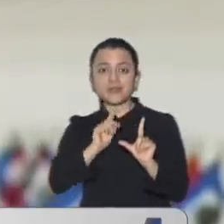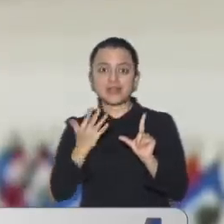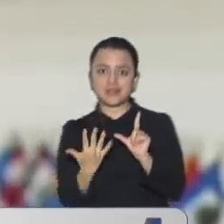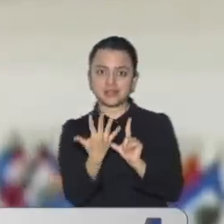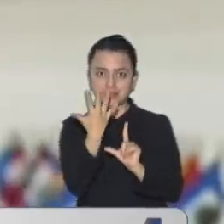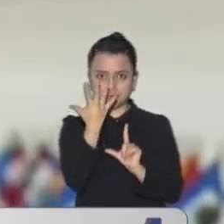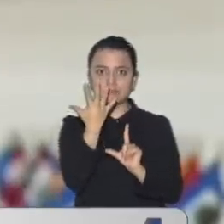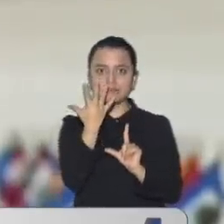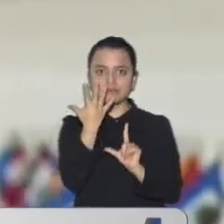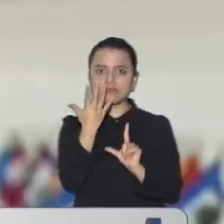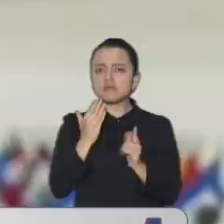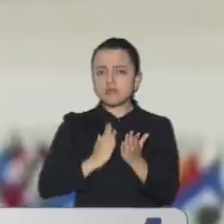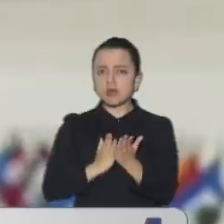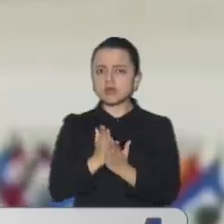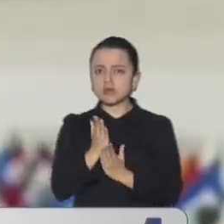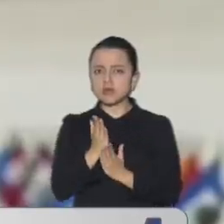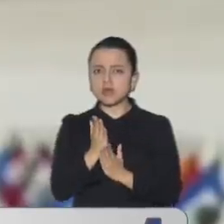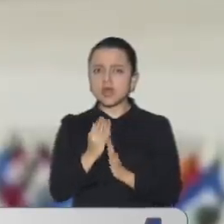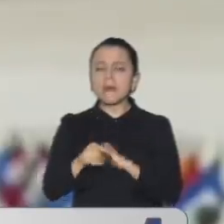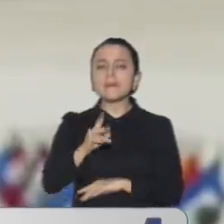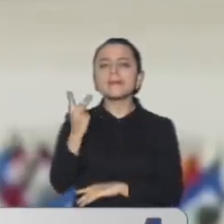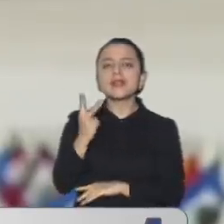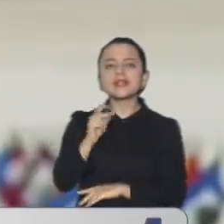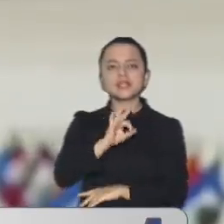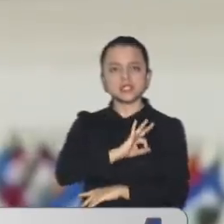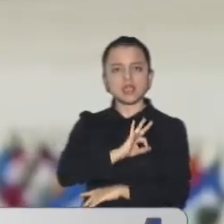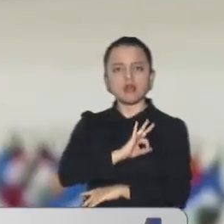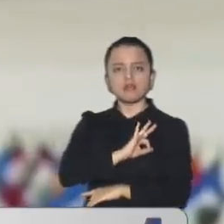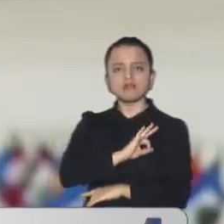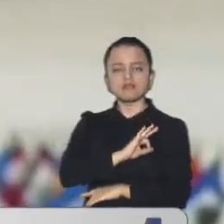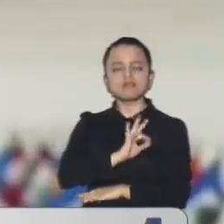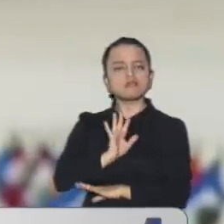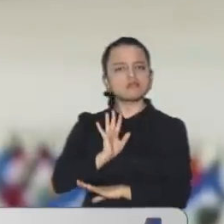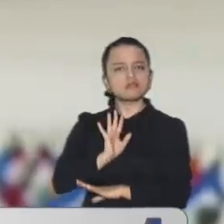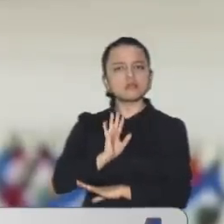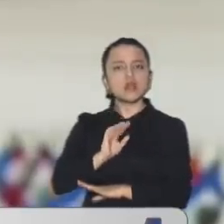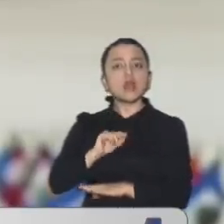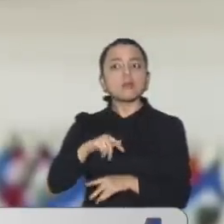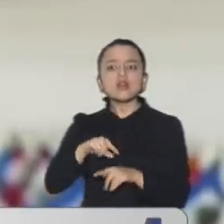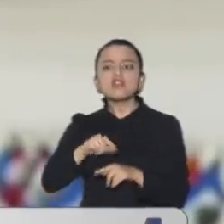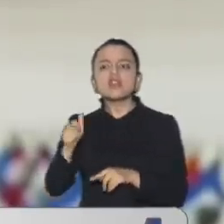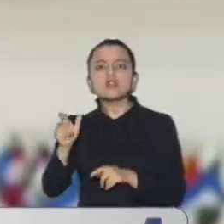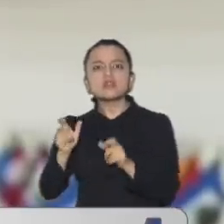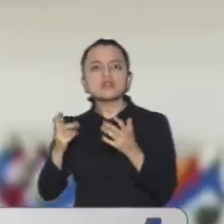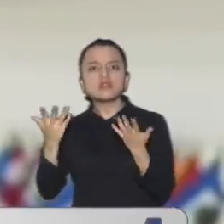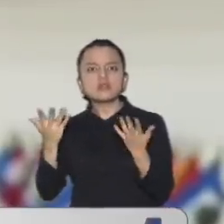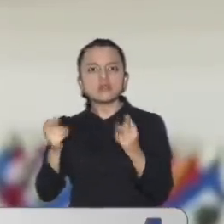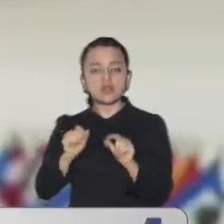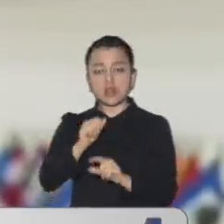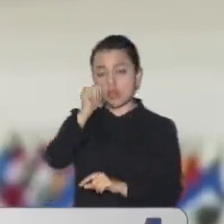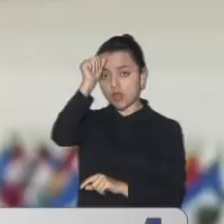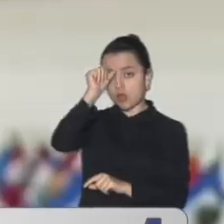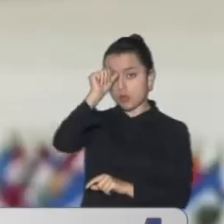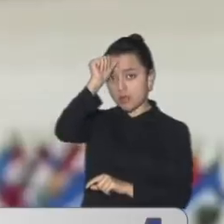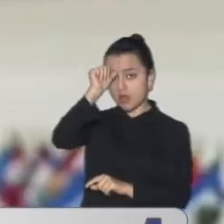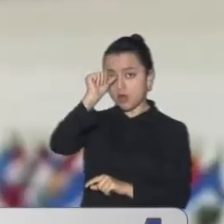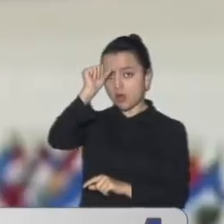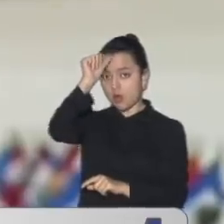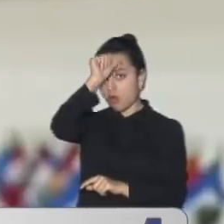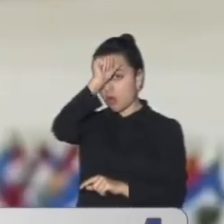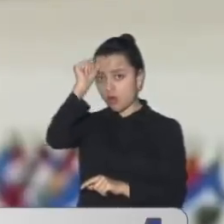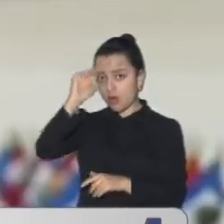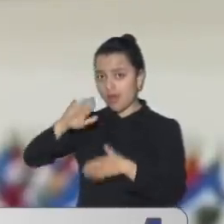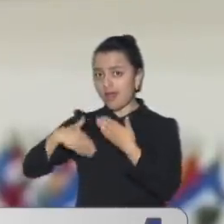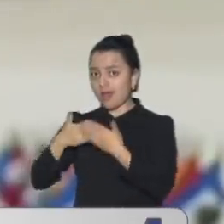de la mañana, los días viernes y sábado. Todos los demás días de la semana, o sea, de domingo a jueves, hay que